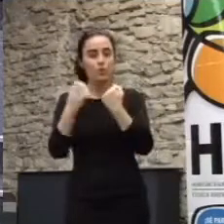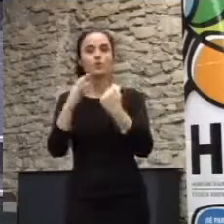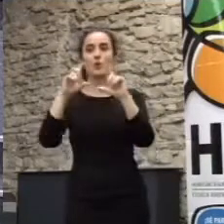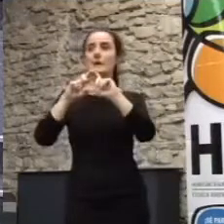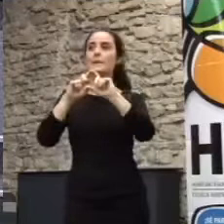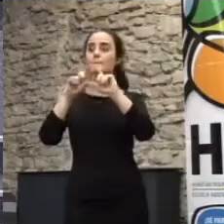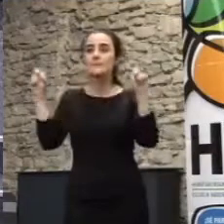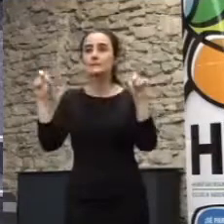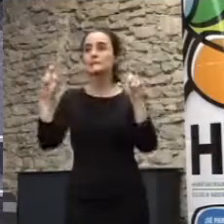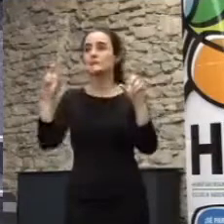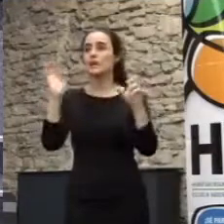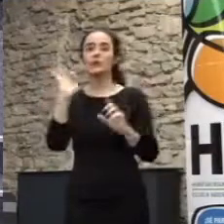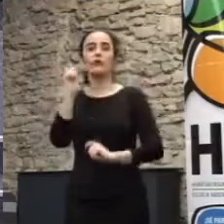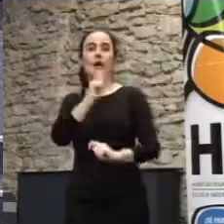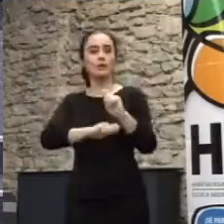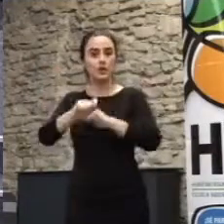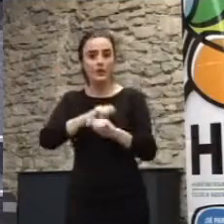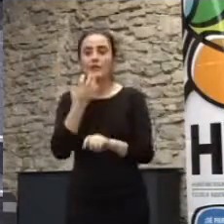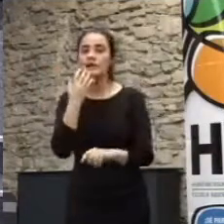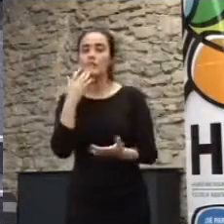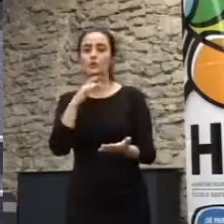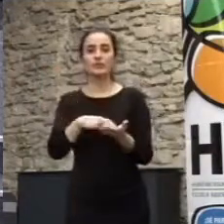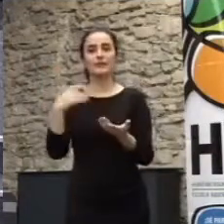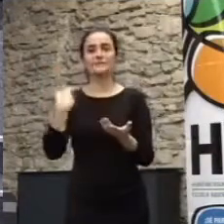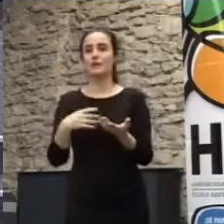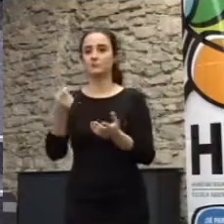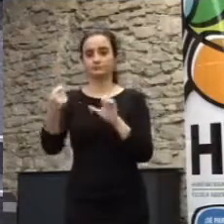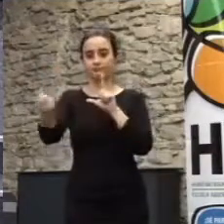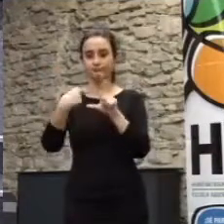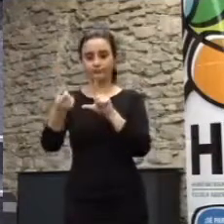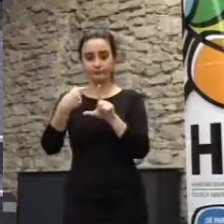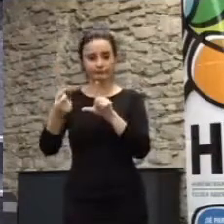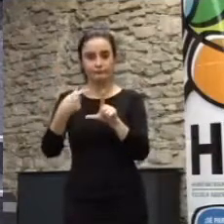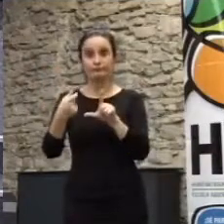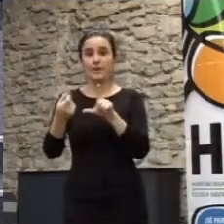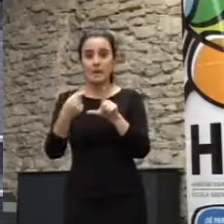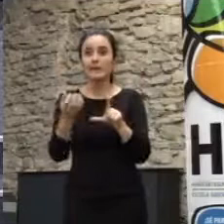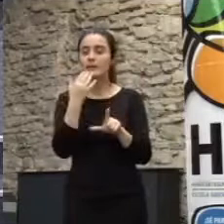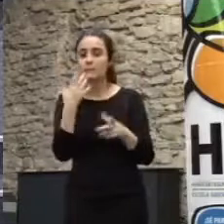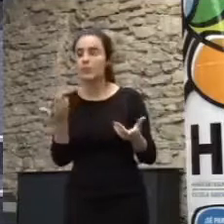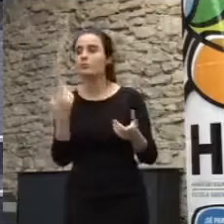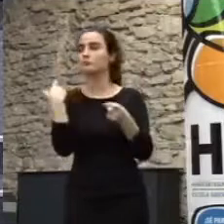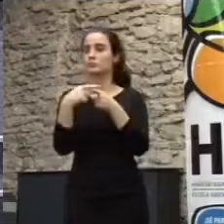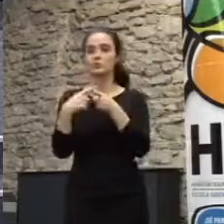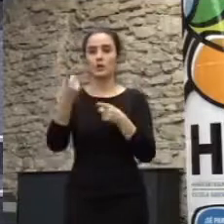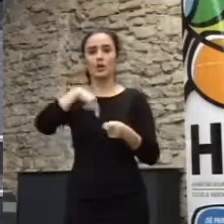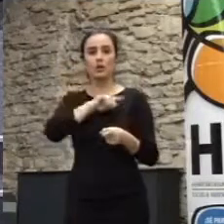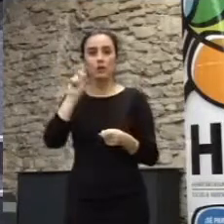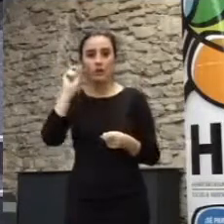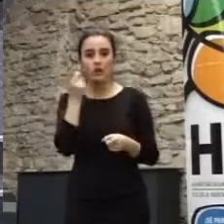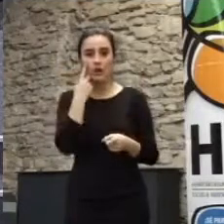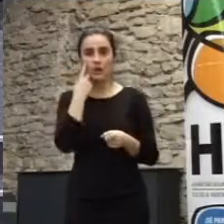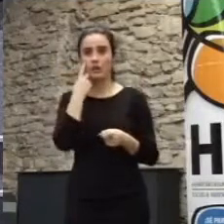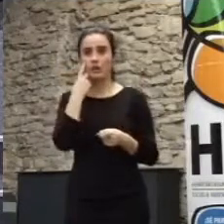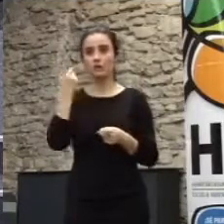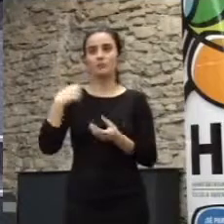empresas, etcétera, de asociaciones, nos llegan muchos vía correo electrónico, cosas que nos hemos enterado, que nos